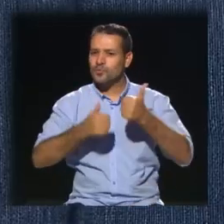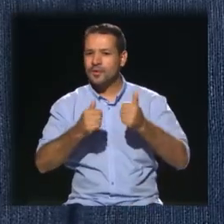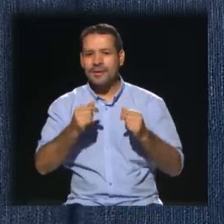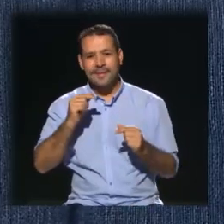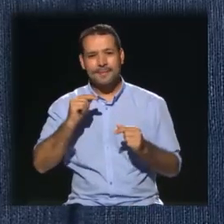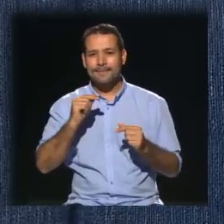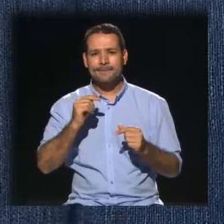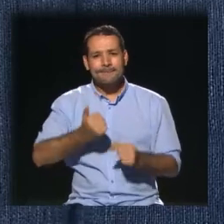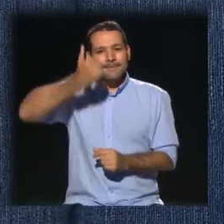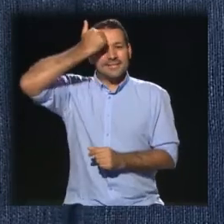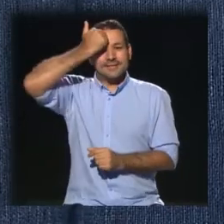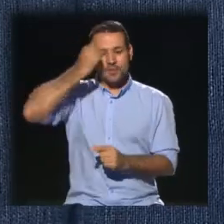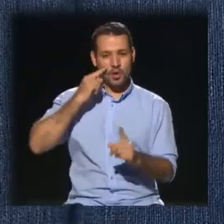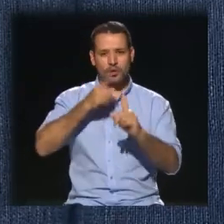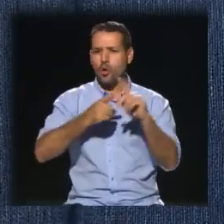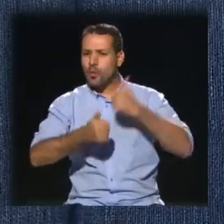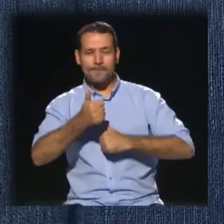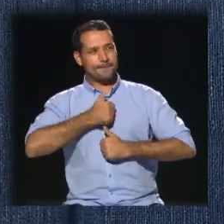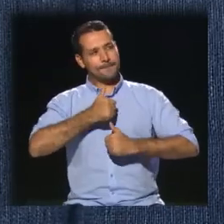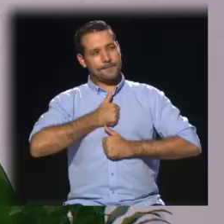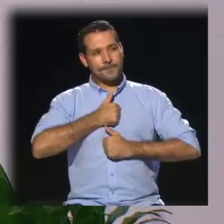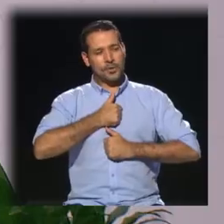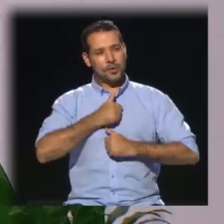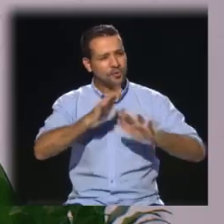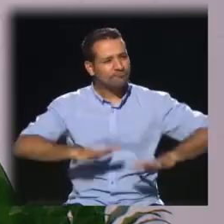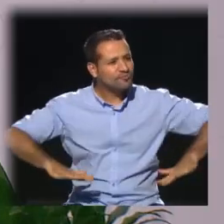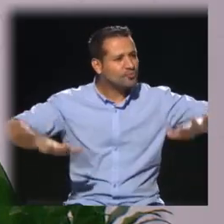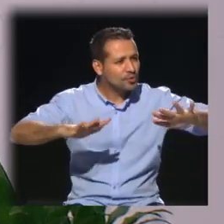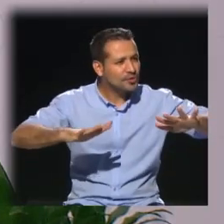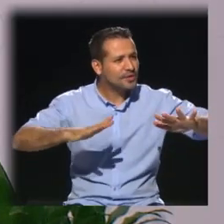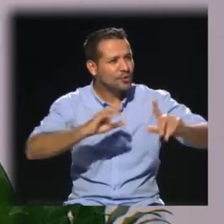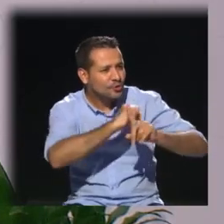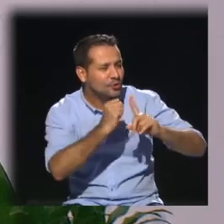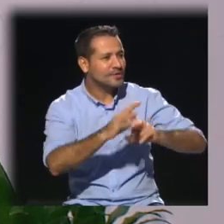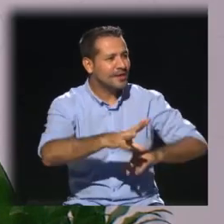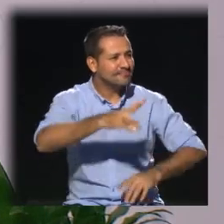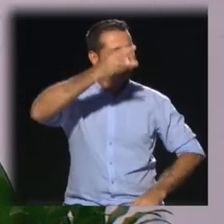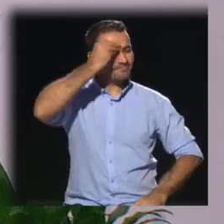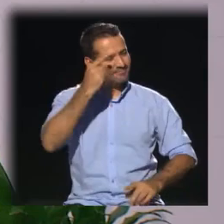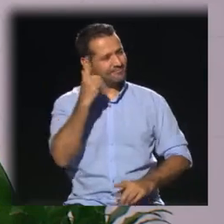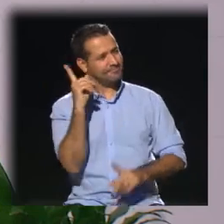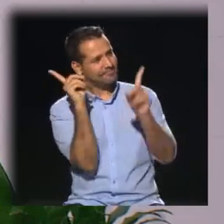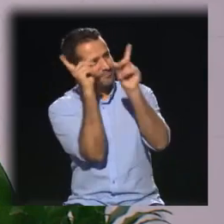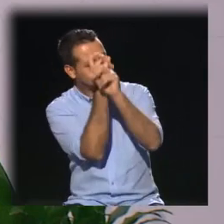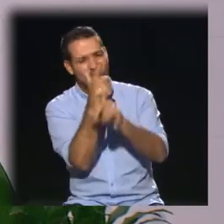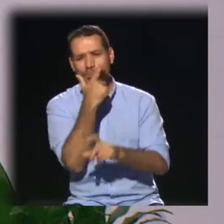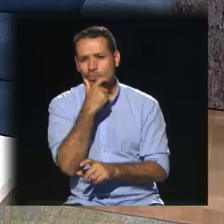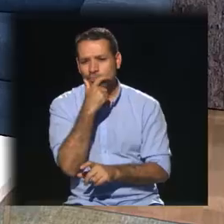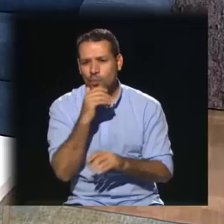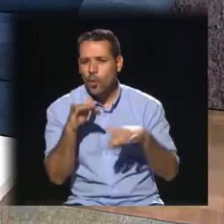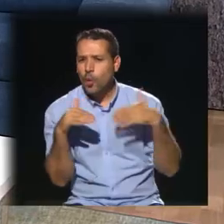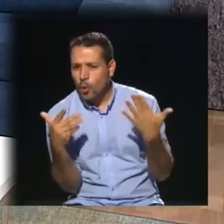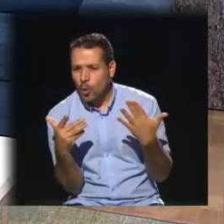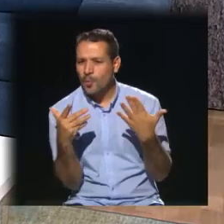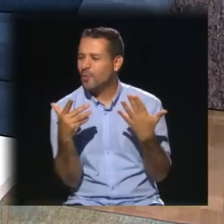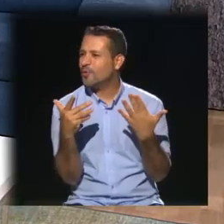objetivos. Uno de ellos es cómo generar pensamiento autocrítico en los estudiantes. Hoy, con esa realidad que estamos viviendo, ¿cómo lograr esto?